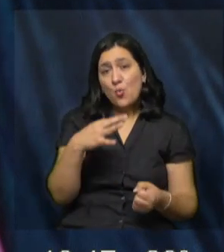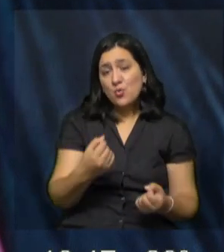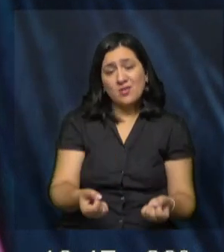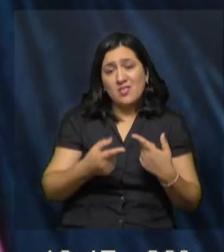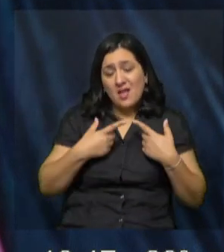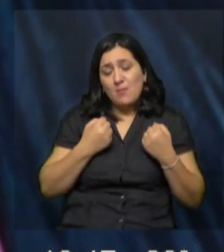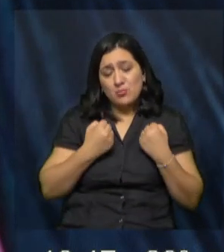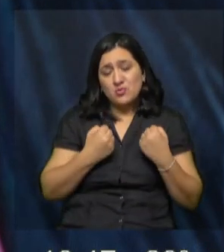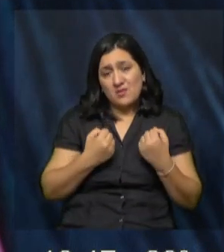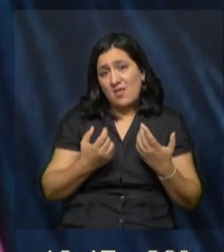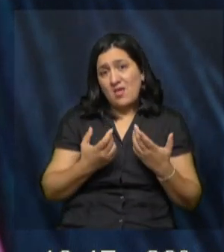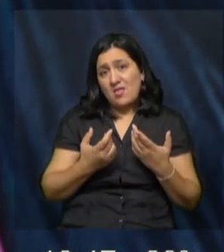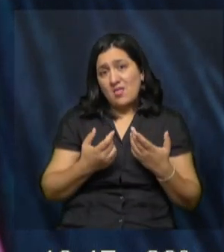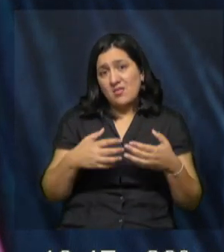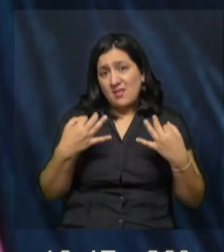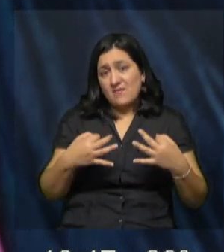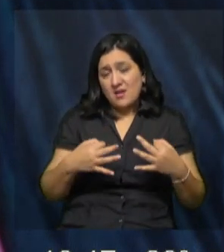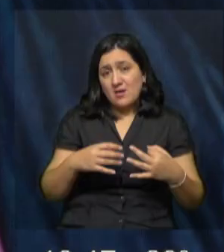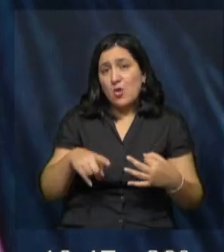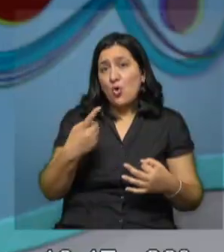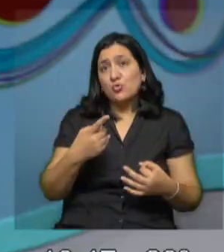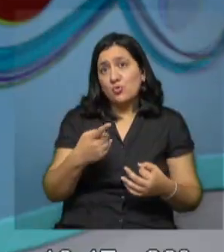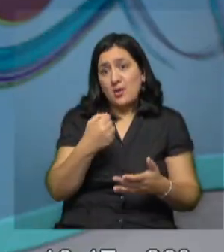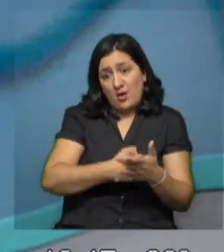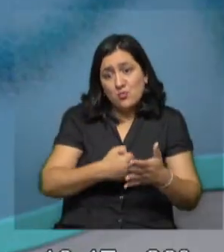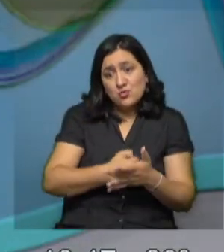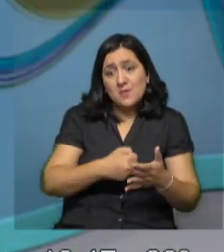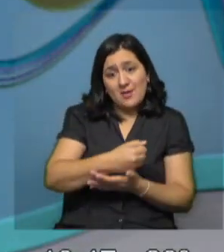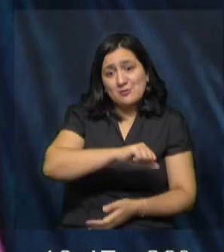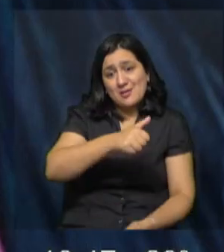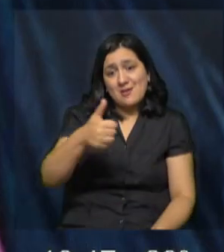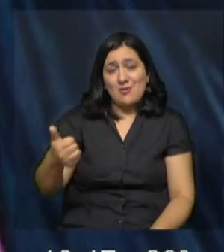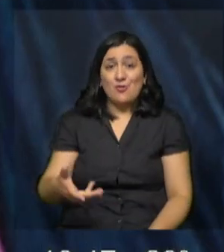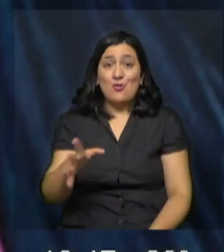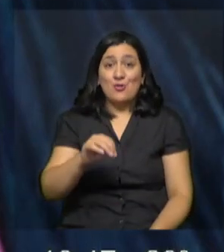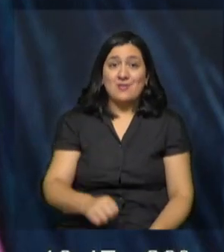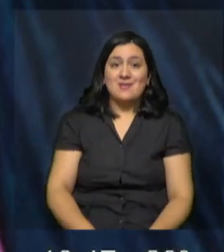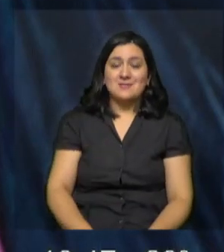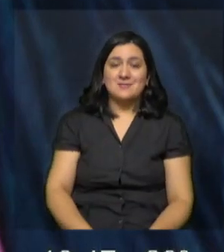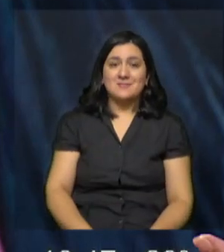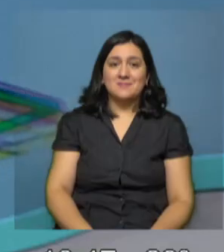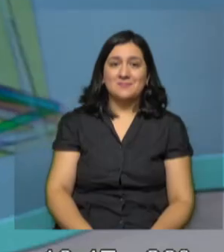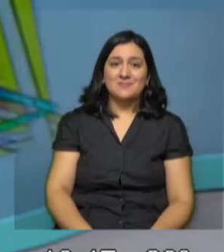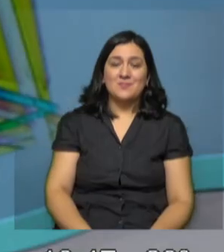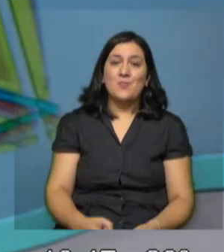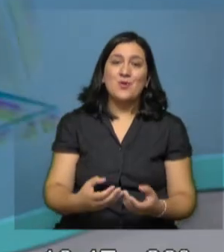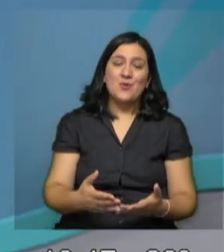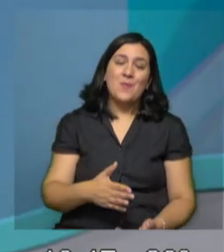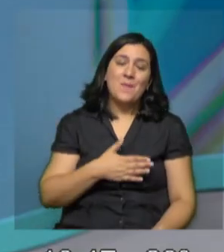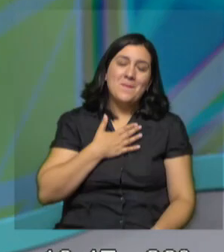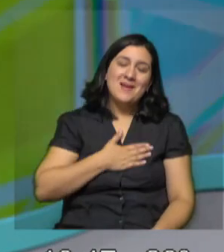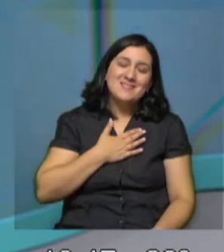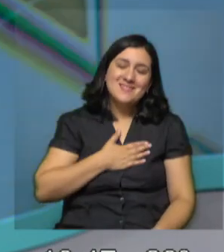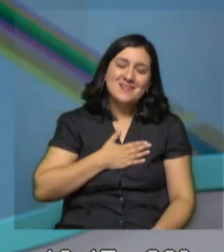posibilidad de estar bien. O sea... El resto a conseguirlo, Marcelo. Hay que conseguirlo día a día, hay que lucharlo. Marcelo, un privilegio que hayas estado